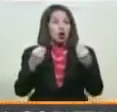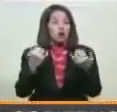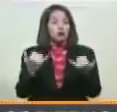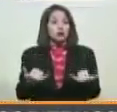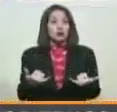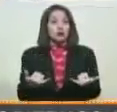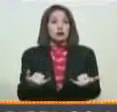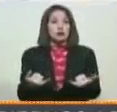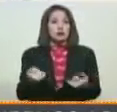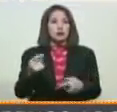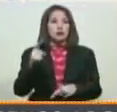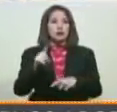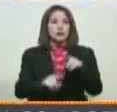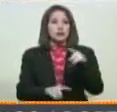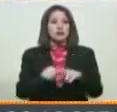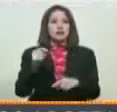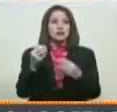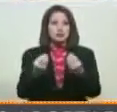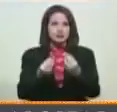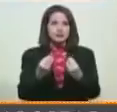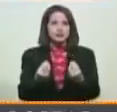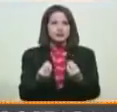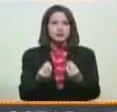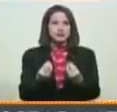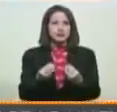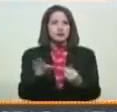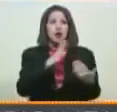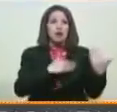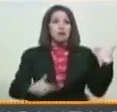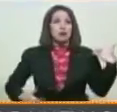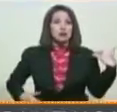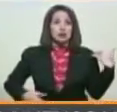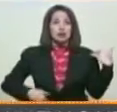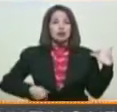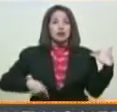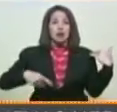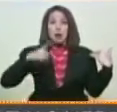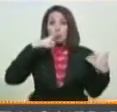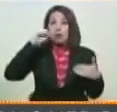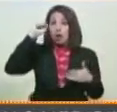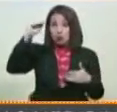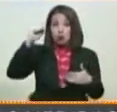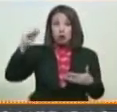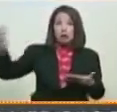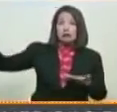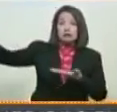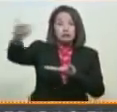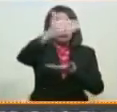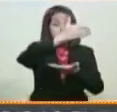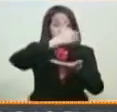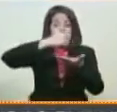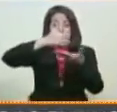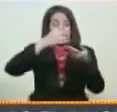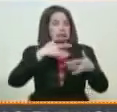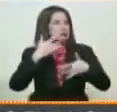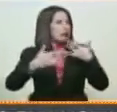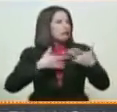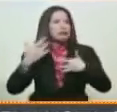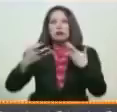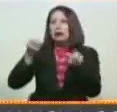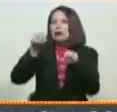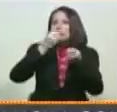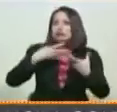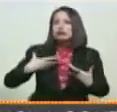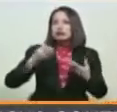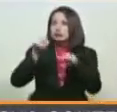hemos empezado. Fue una orden directa del presidente Nicolás Maduro, que en su gira recogió tantas cosas y tanto sentir del sentimiento